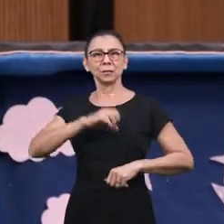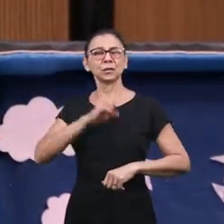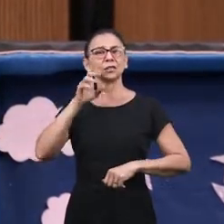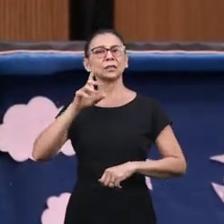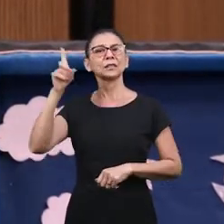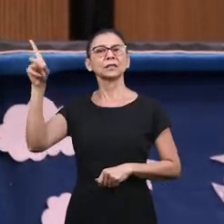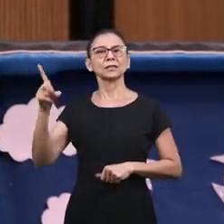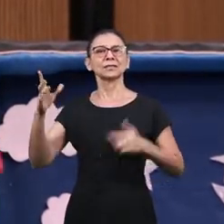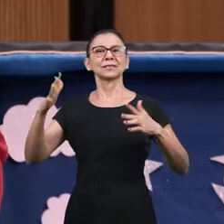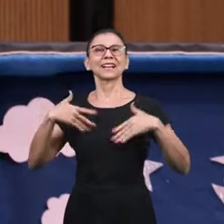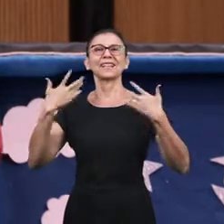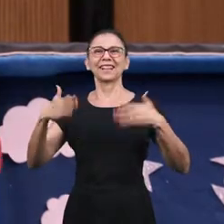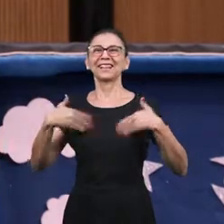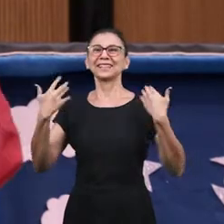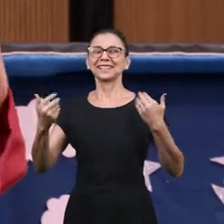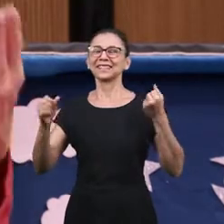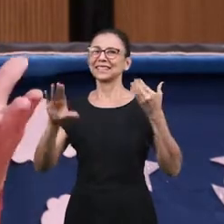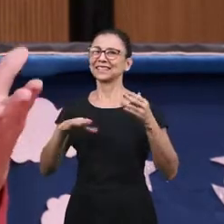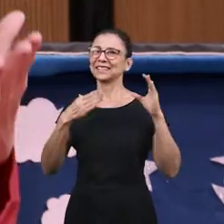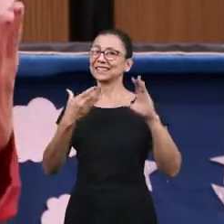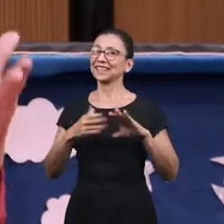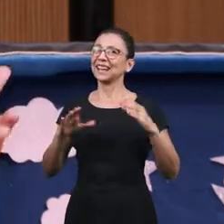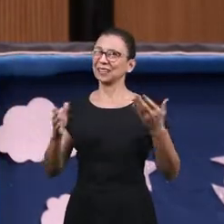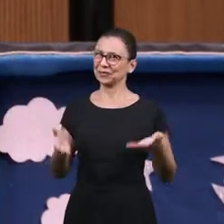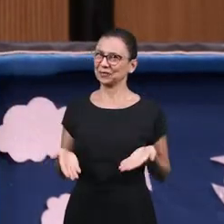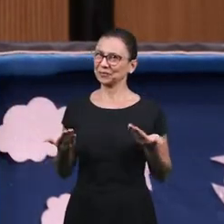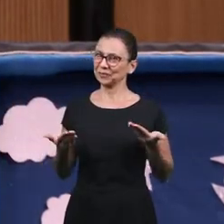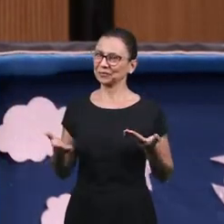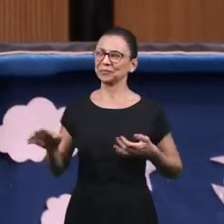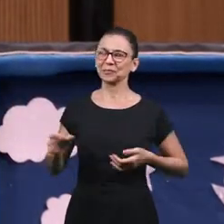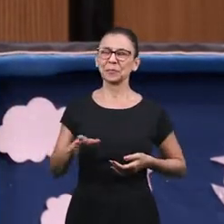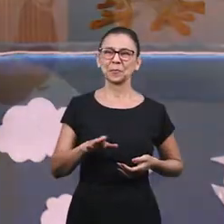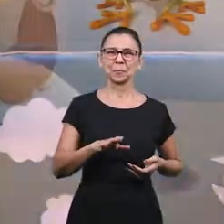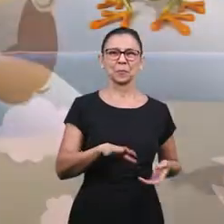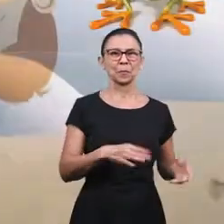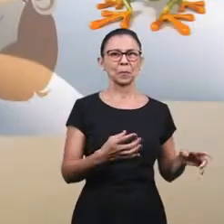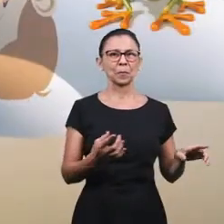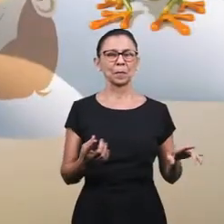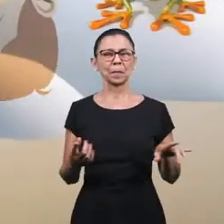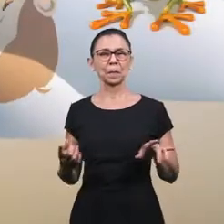vamos a cantar con alegría: maravilla es el amor de Dios.